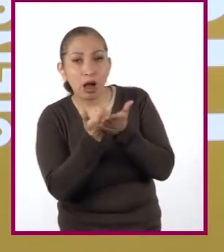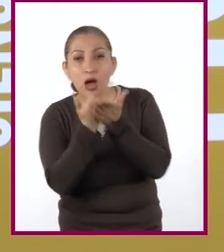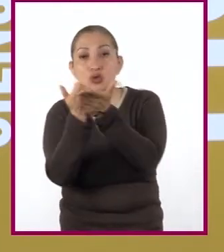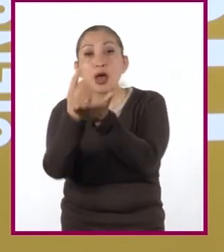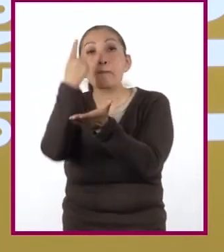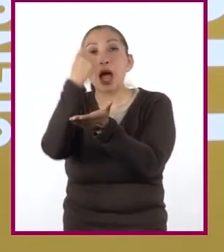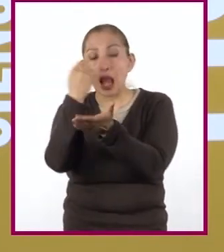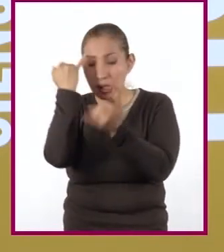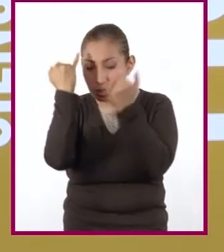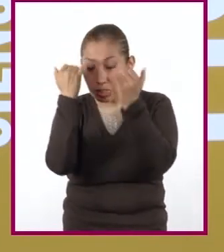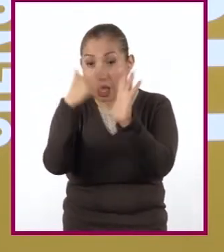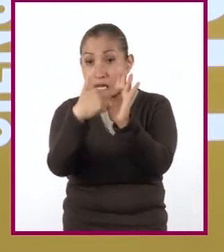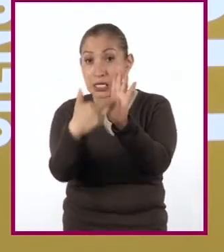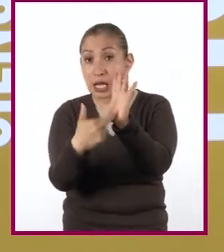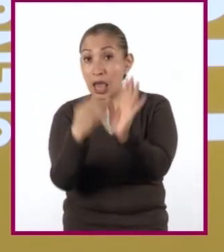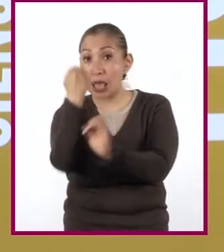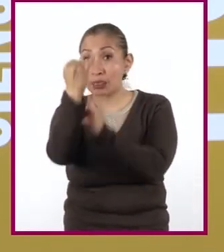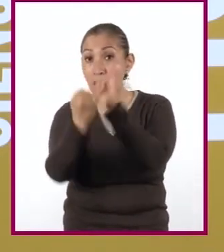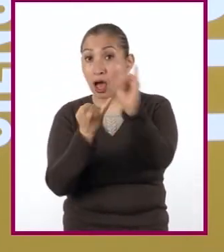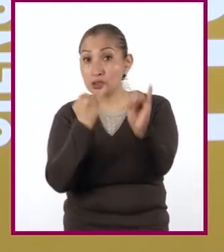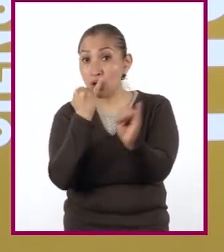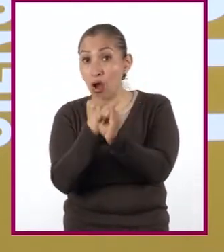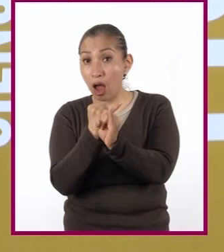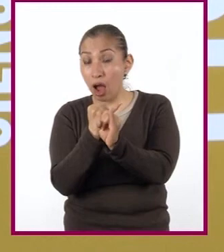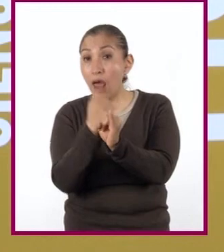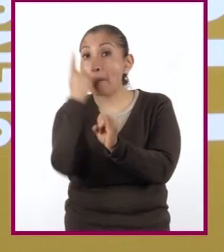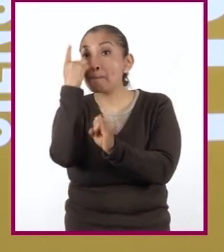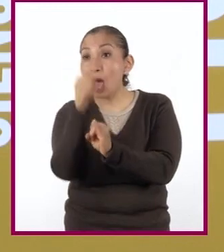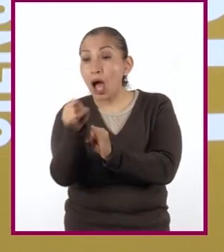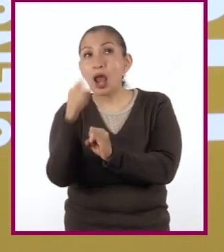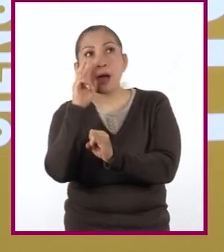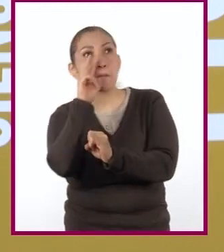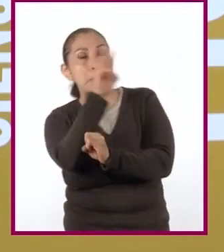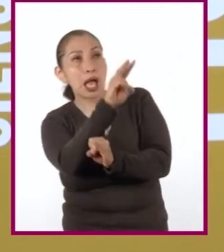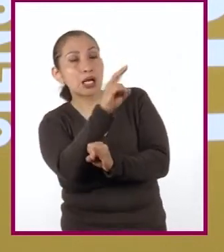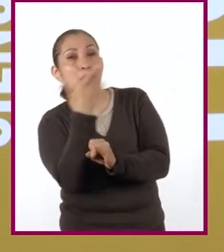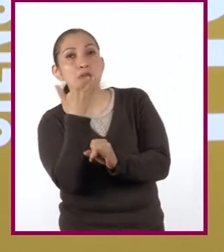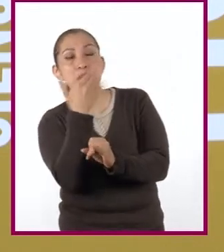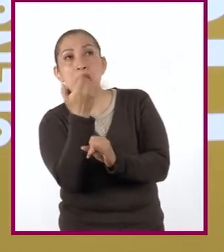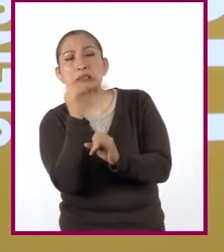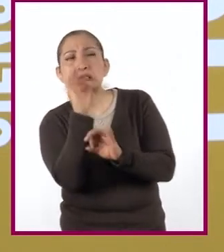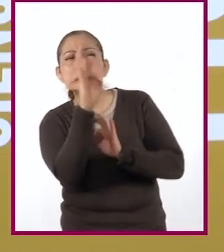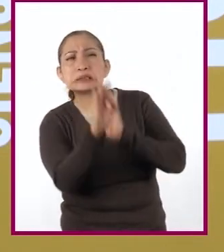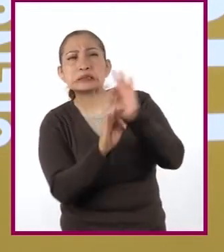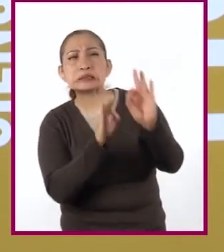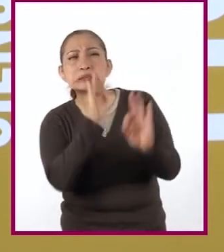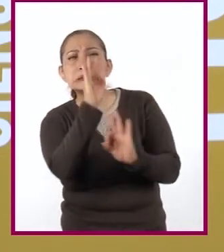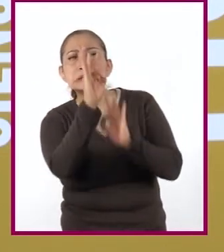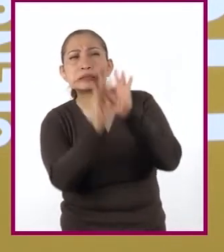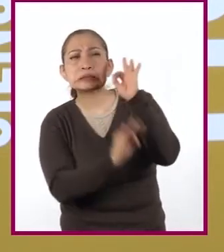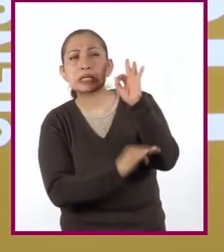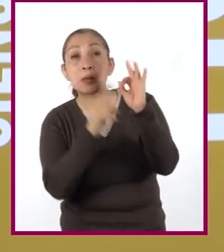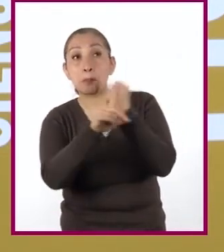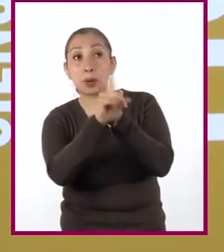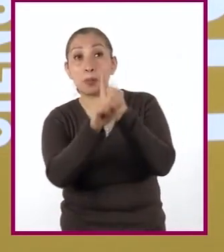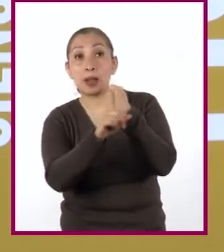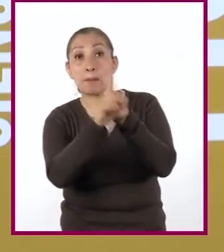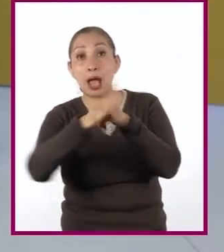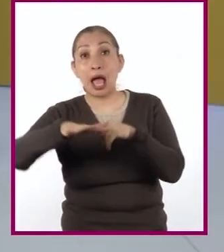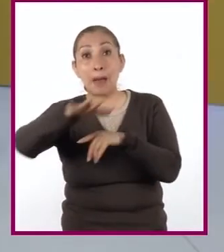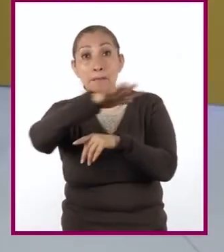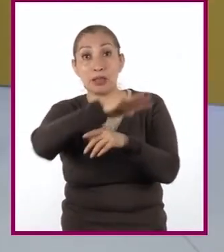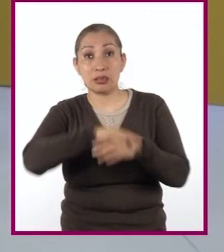ayudaron a crear protocolos internacionales para enfrentar con efectividad este problema